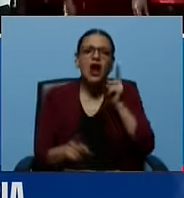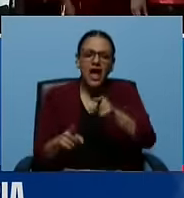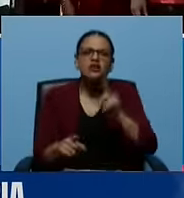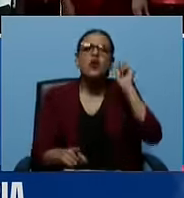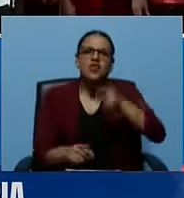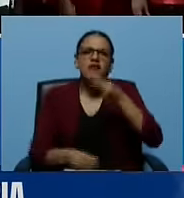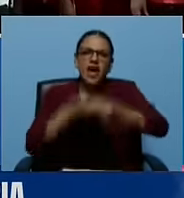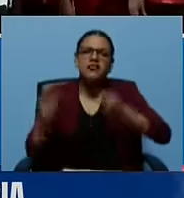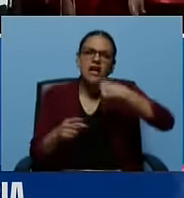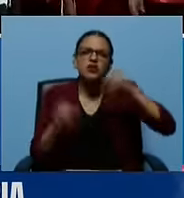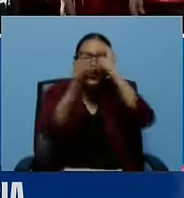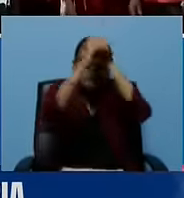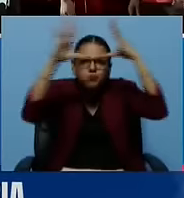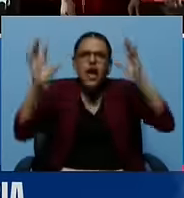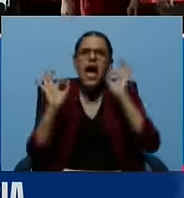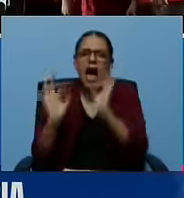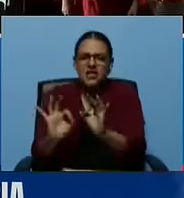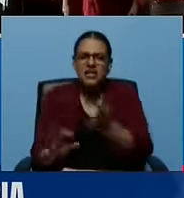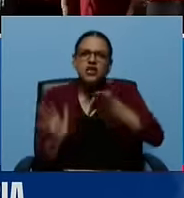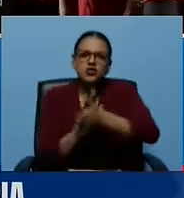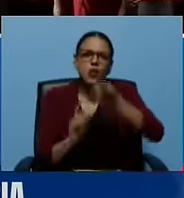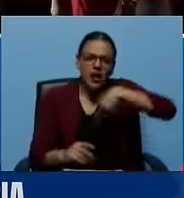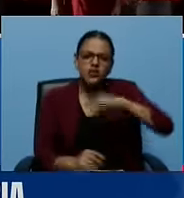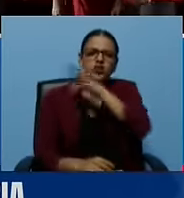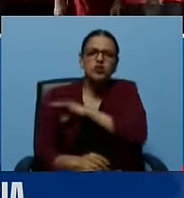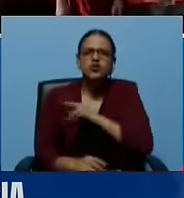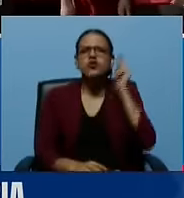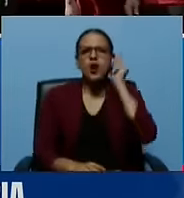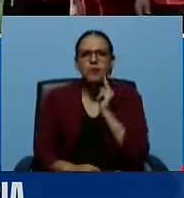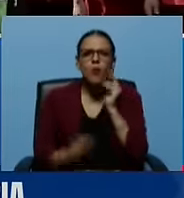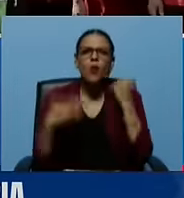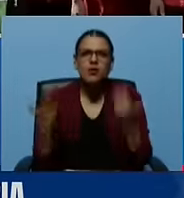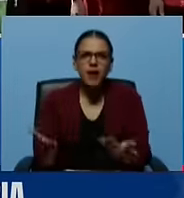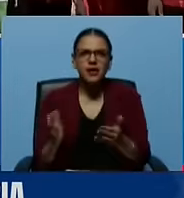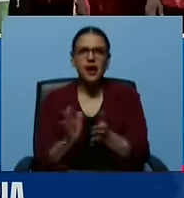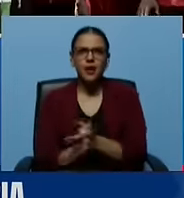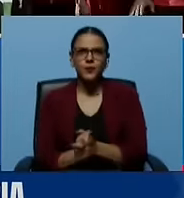ser el ideal de nuestro socialismo bolivariano.